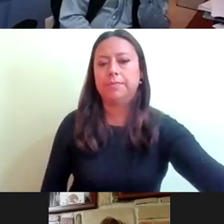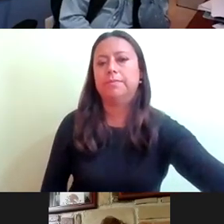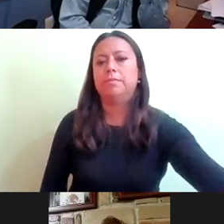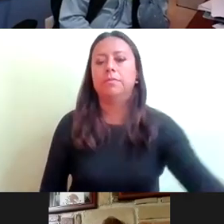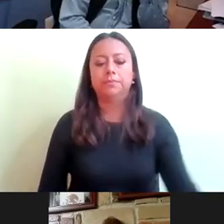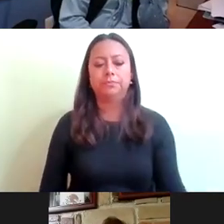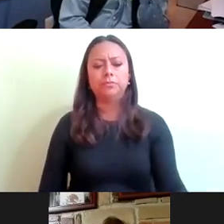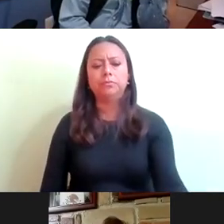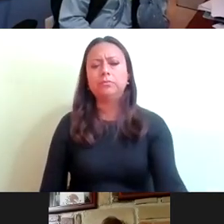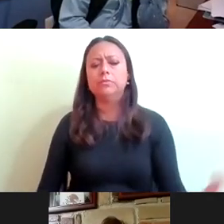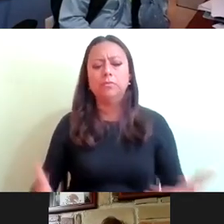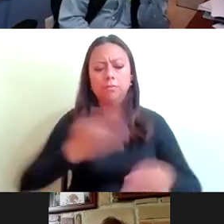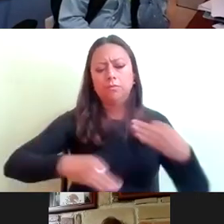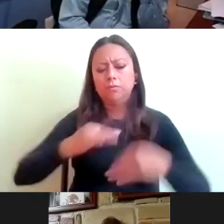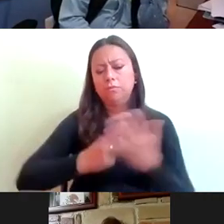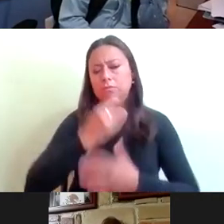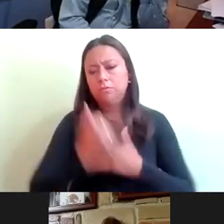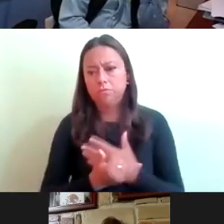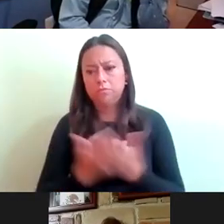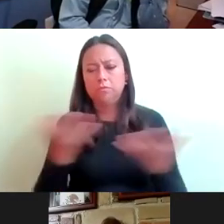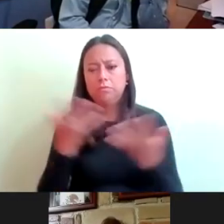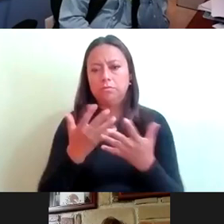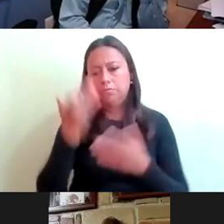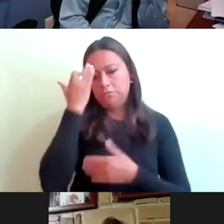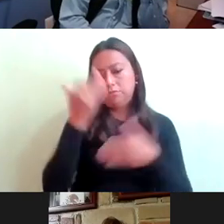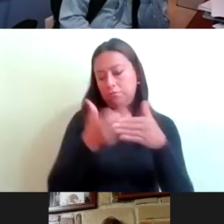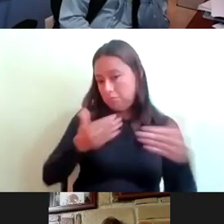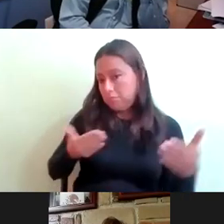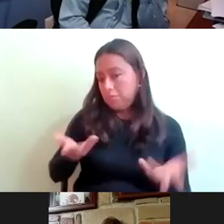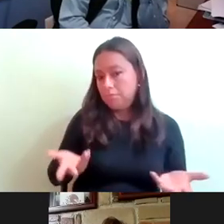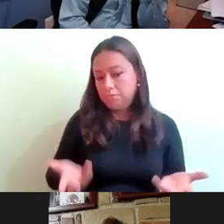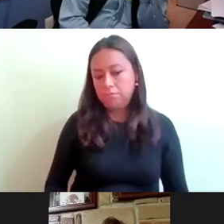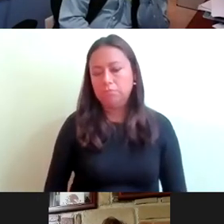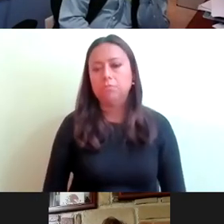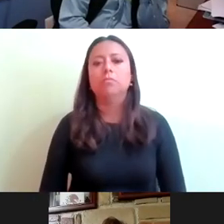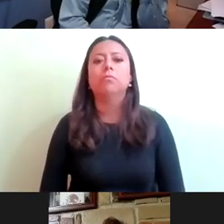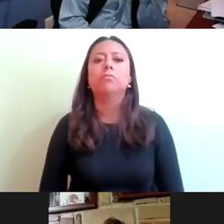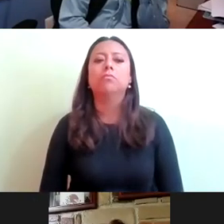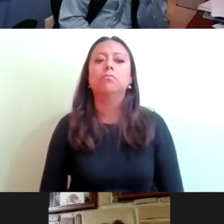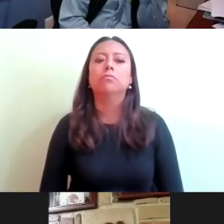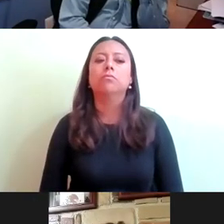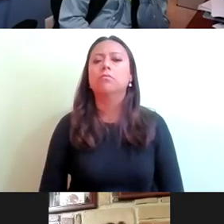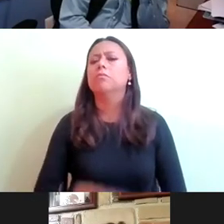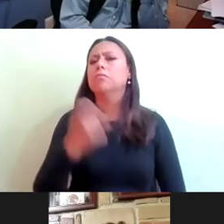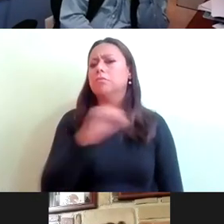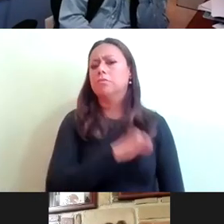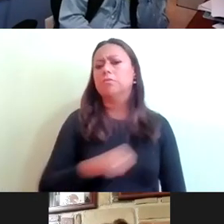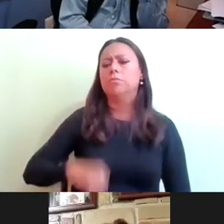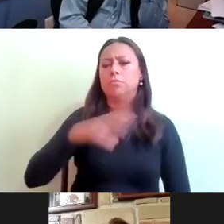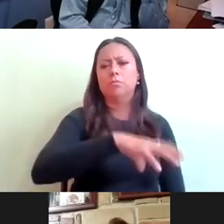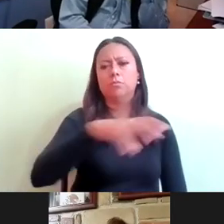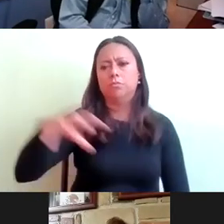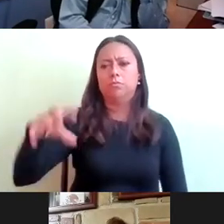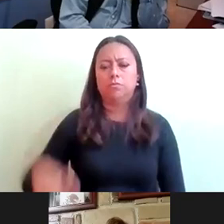con anticipación? Con ese, bueno, no se tiene el avance. Eso ya las alcaldías lo tendrán